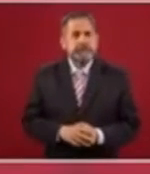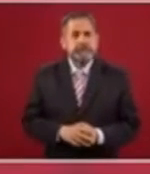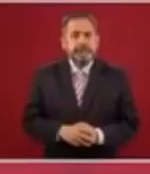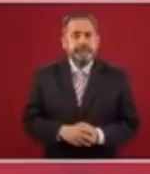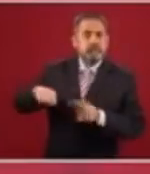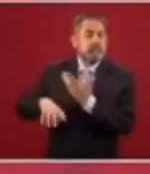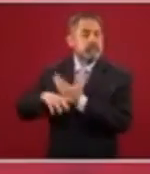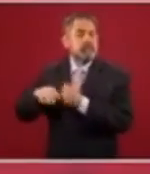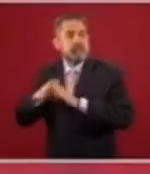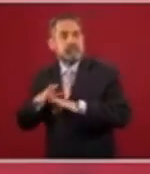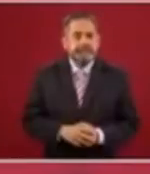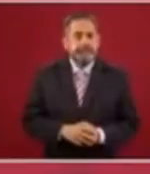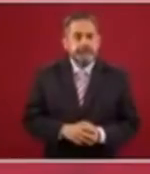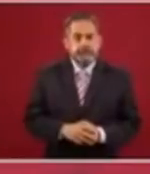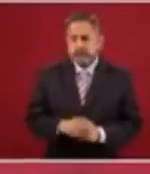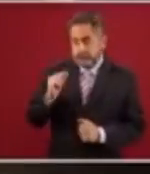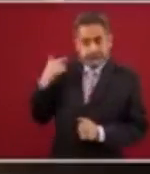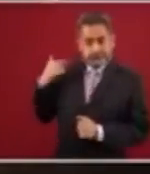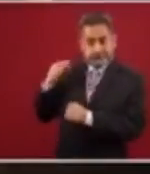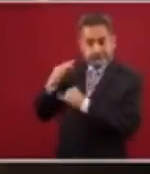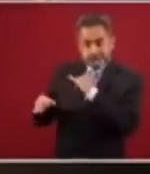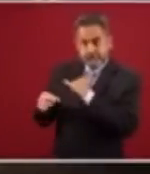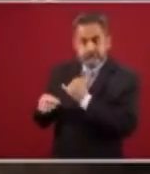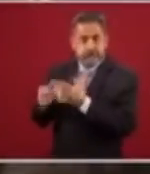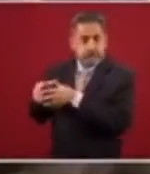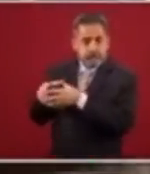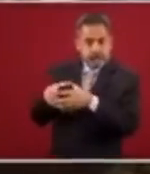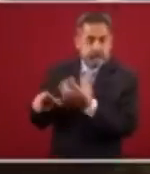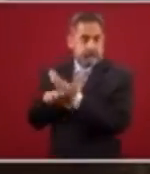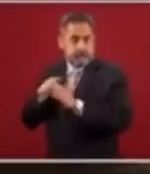visa de trabajo. En esta última,